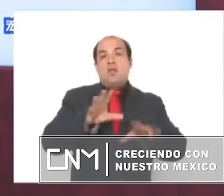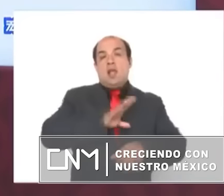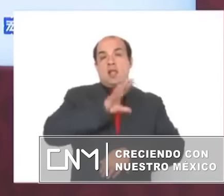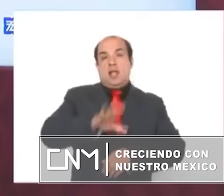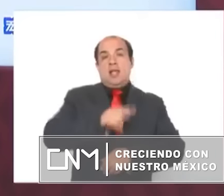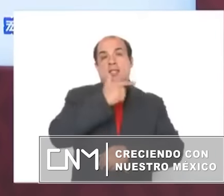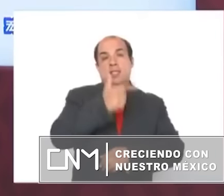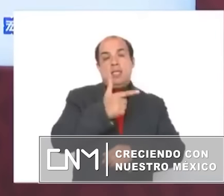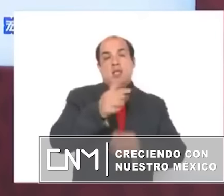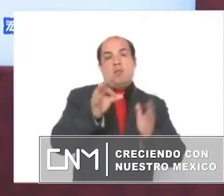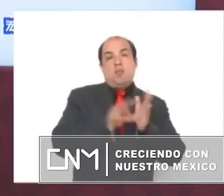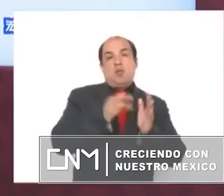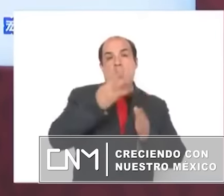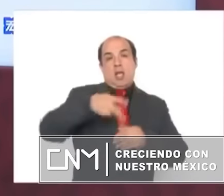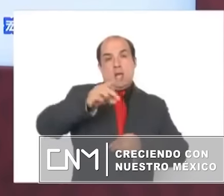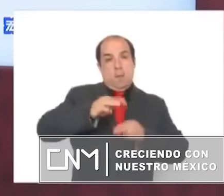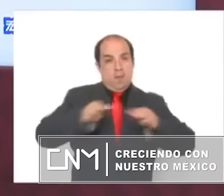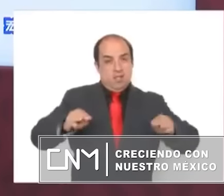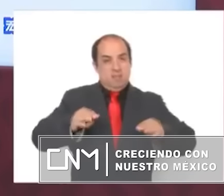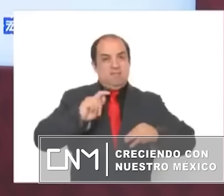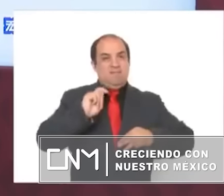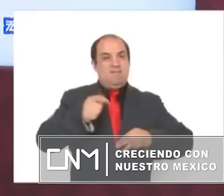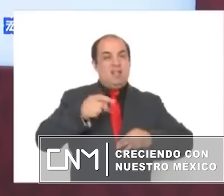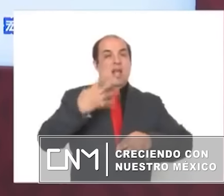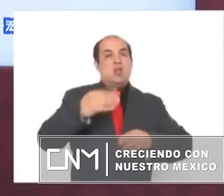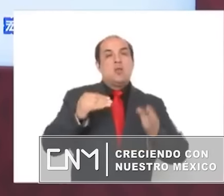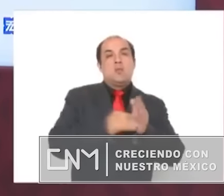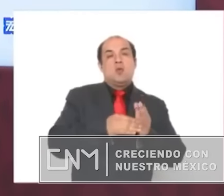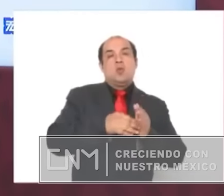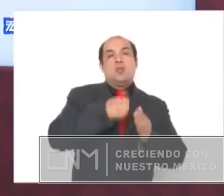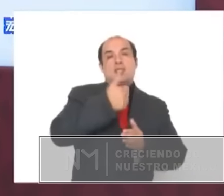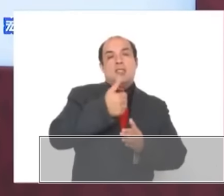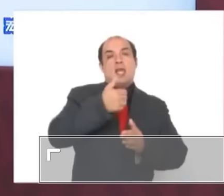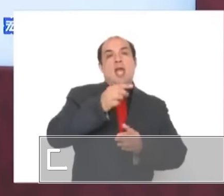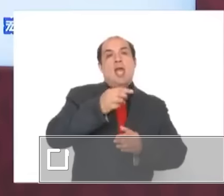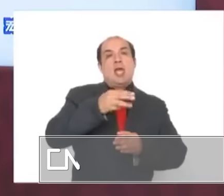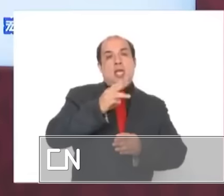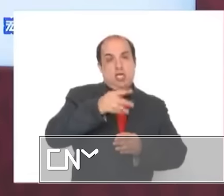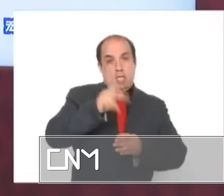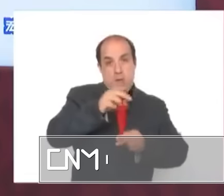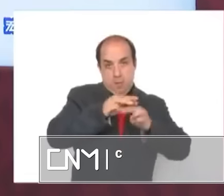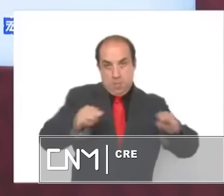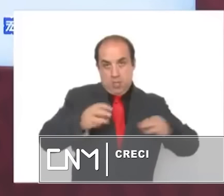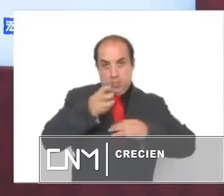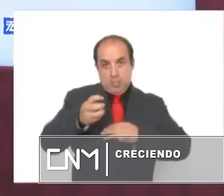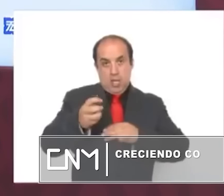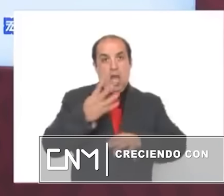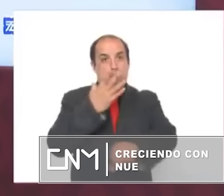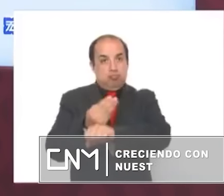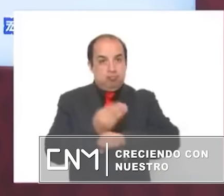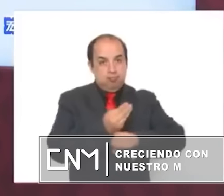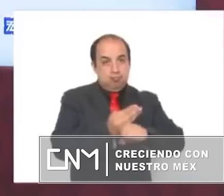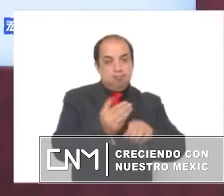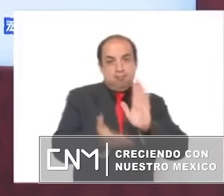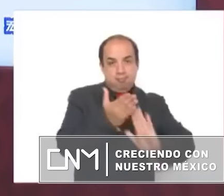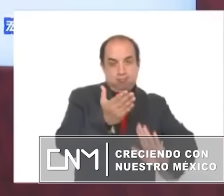por sentido, es decir, estamos llegando a 14.6 kilómetros de intervención longitudinal, 19 estaciones